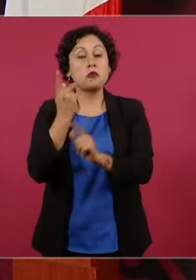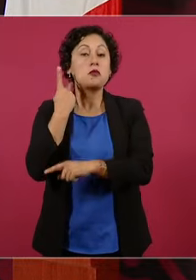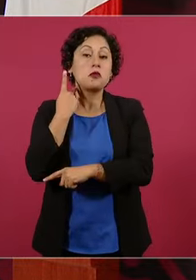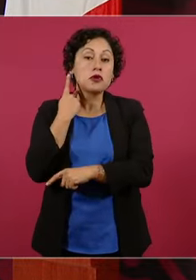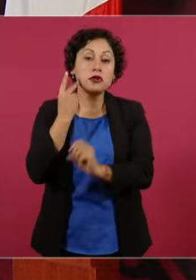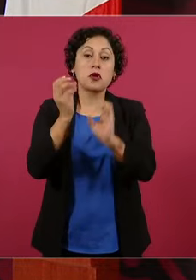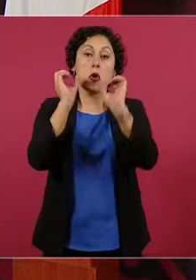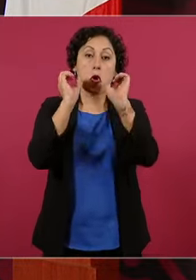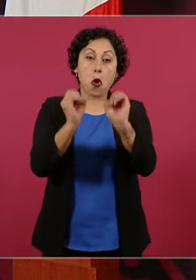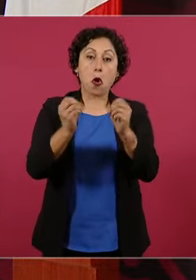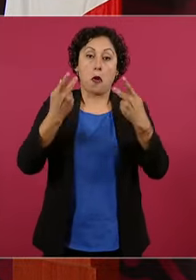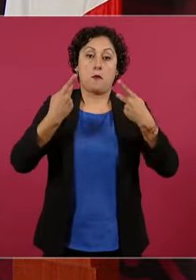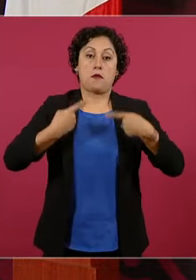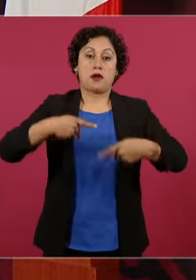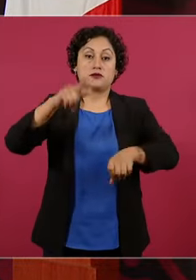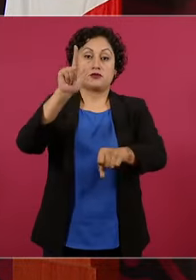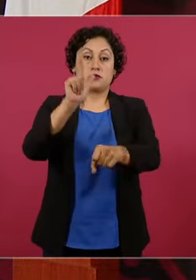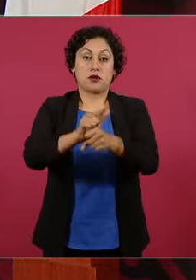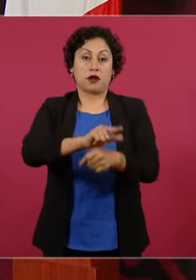en estos tiempos.